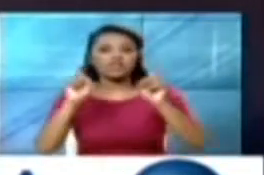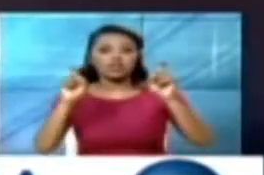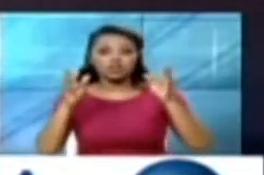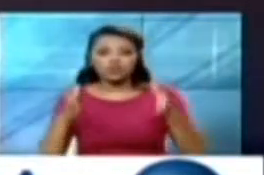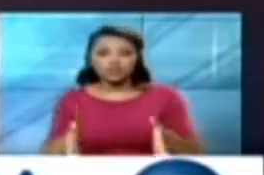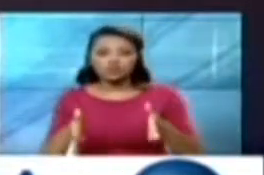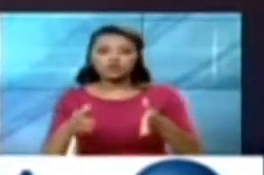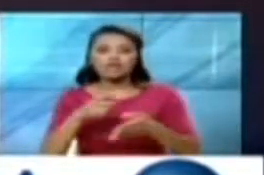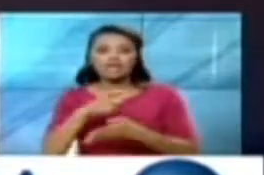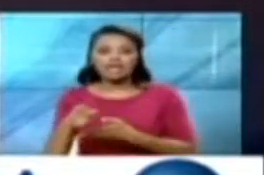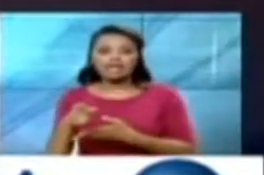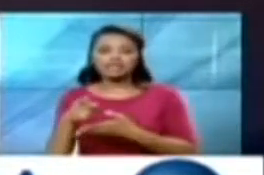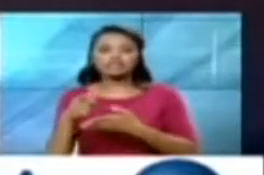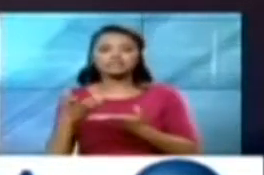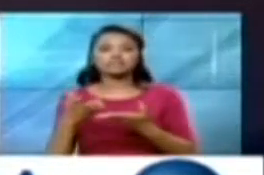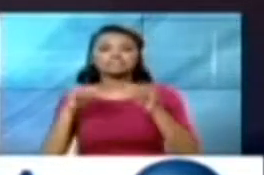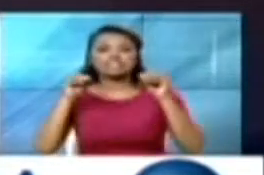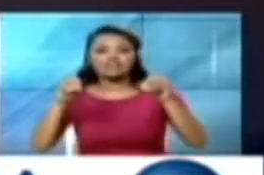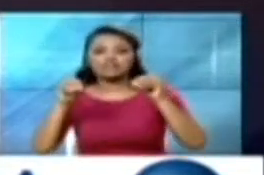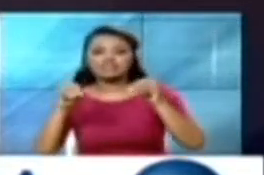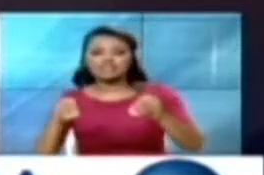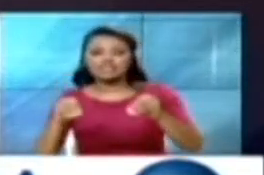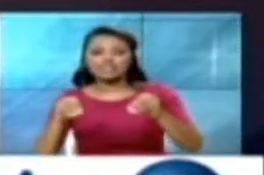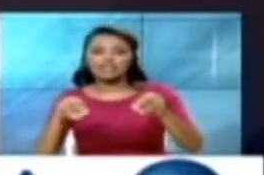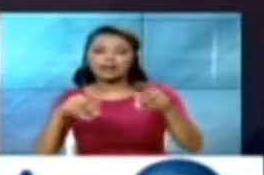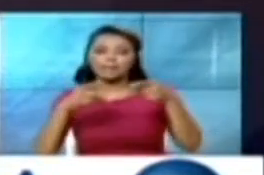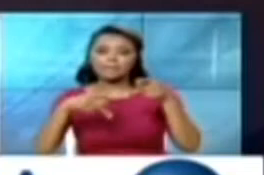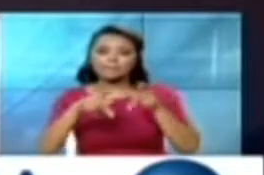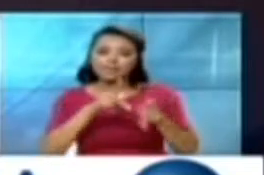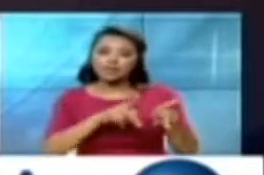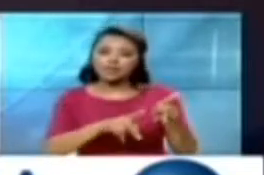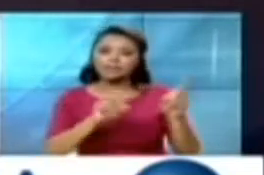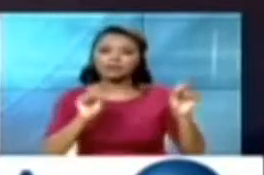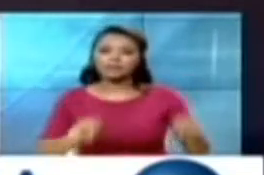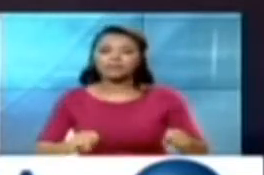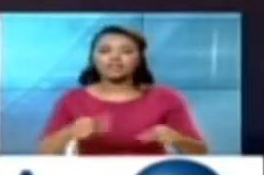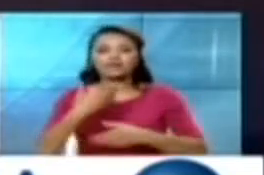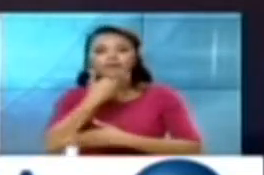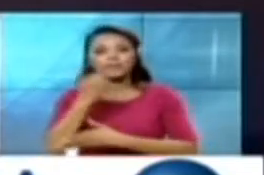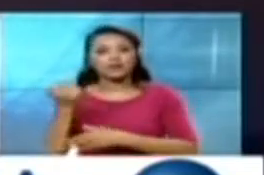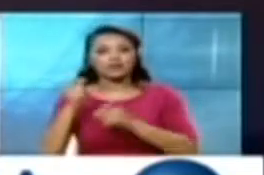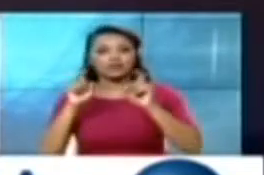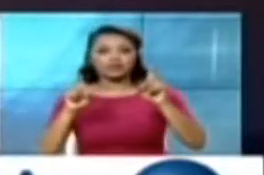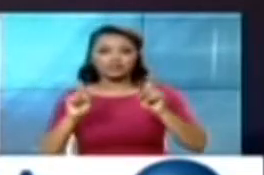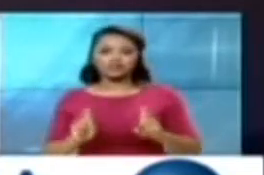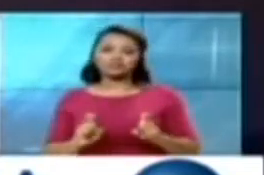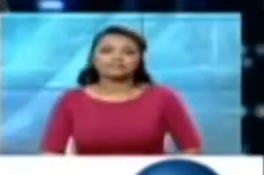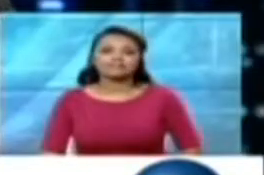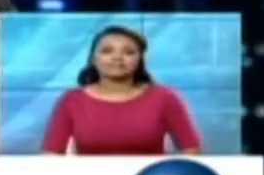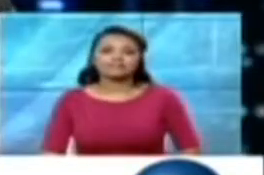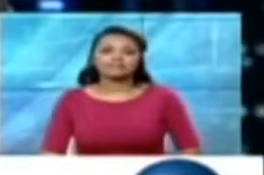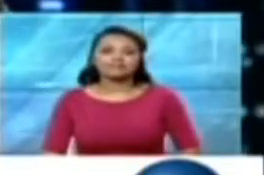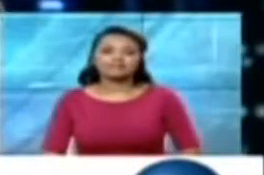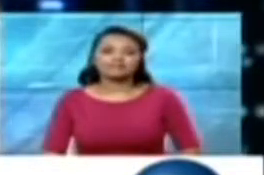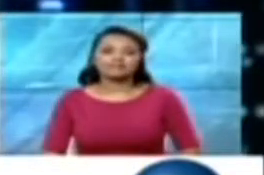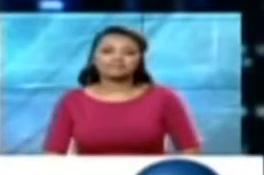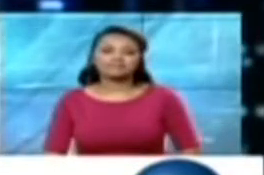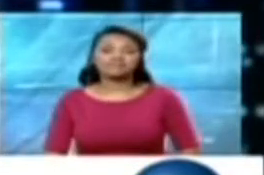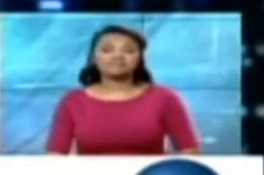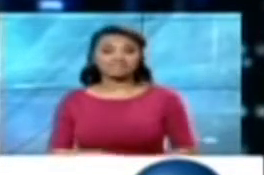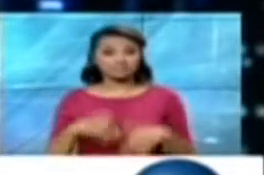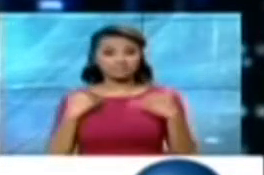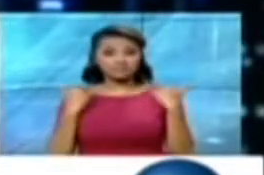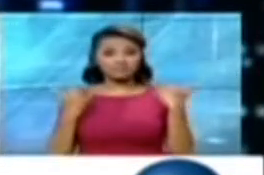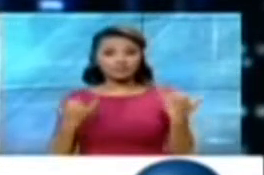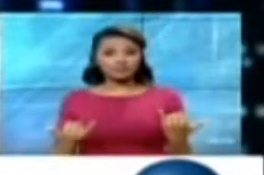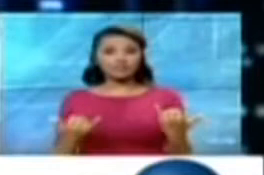y posgrados en pedagogía para subir la calidad de nuestra educación. Bien, entramos ahora